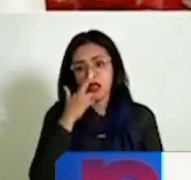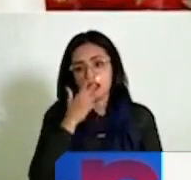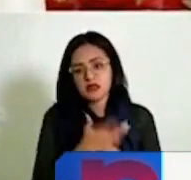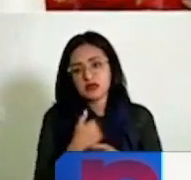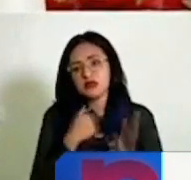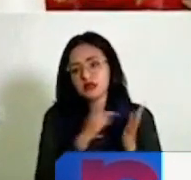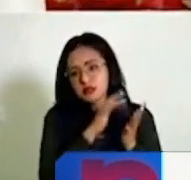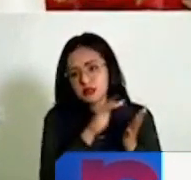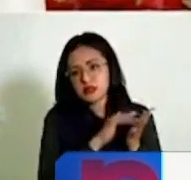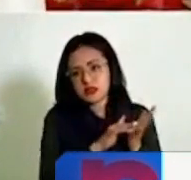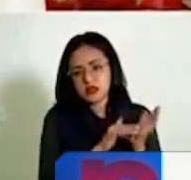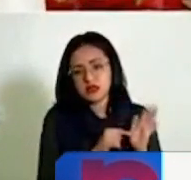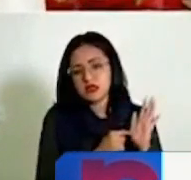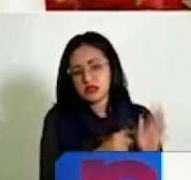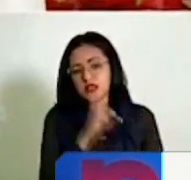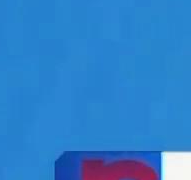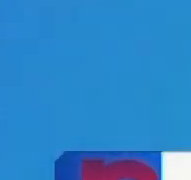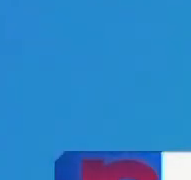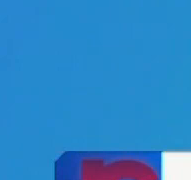expedir un decreto en esta materia.